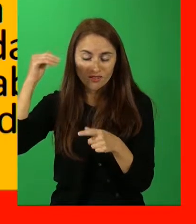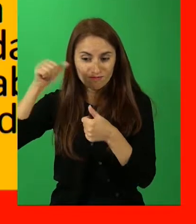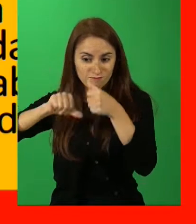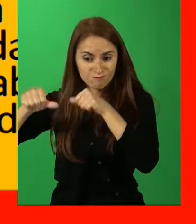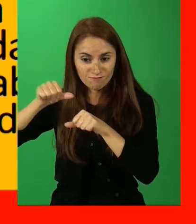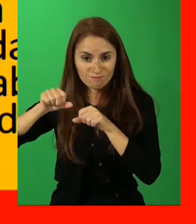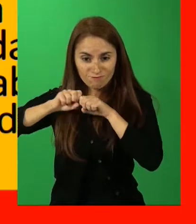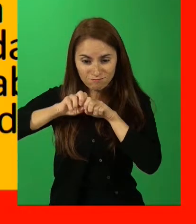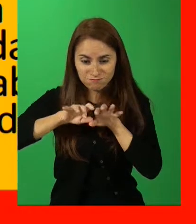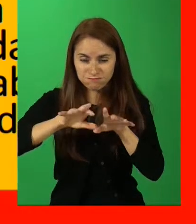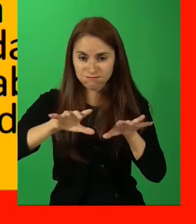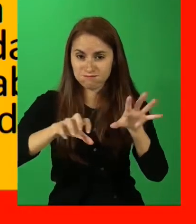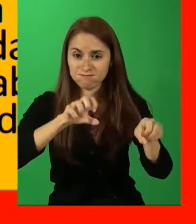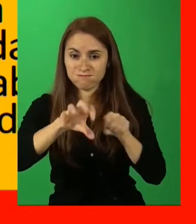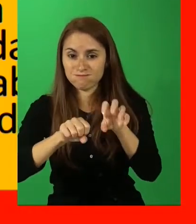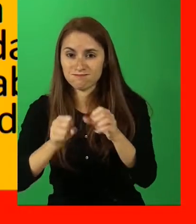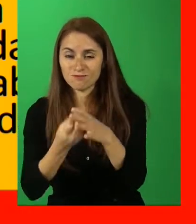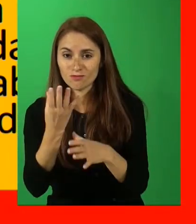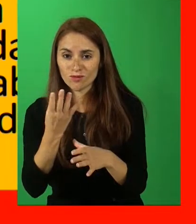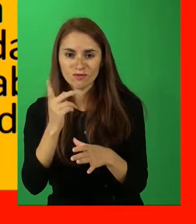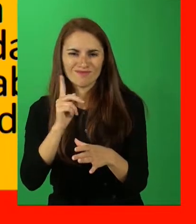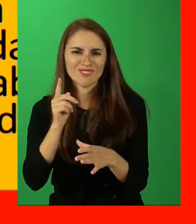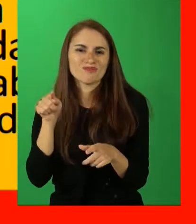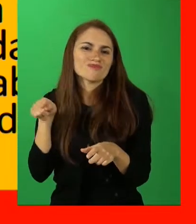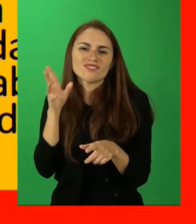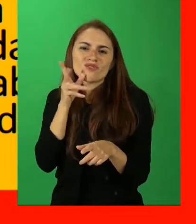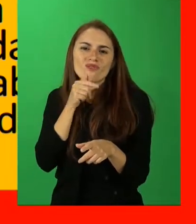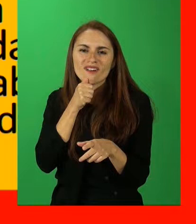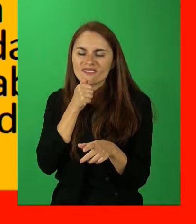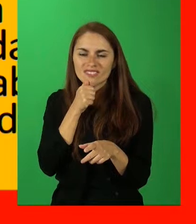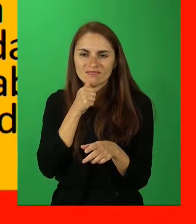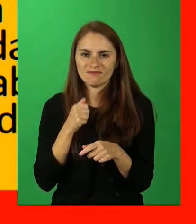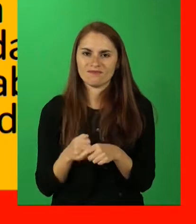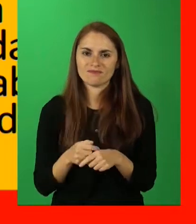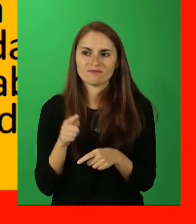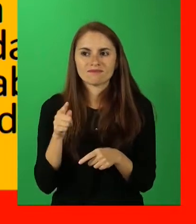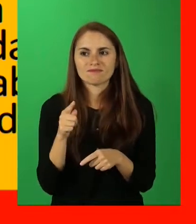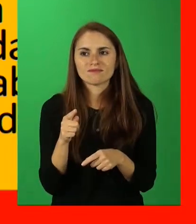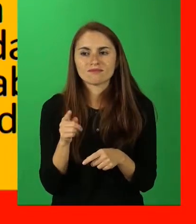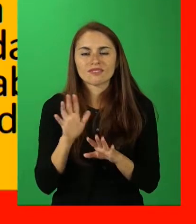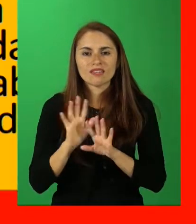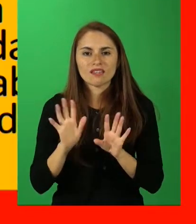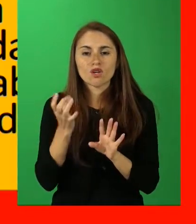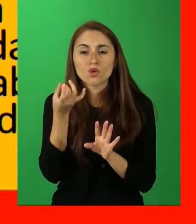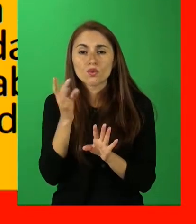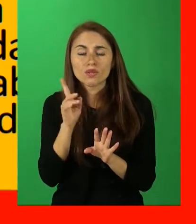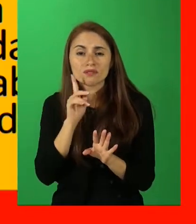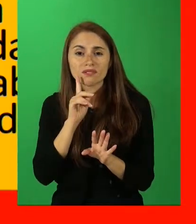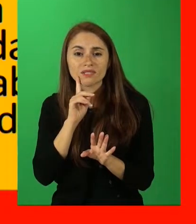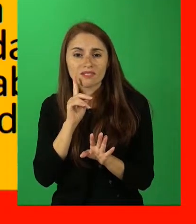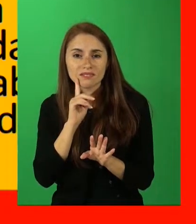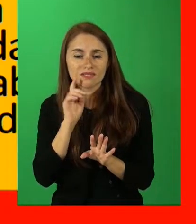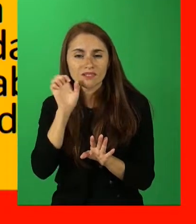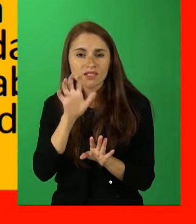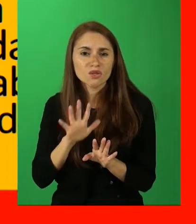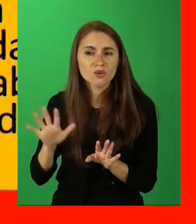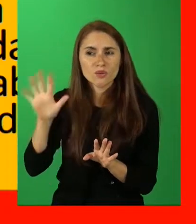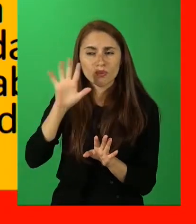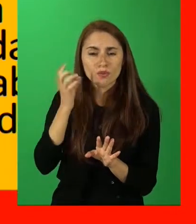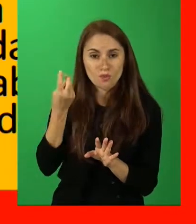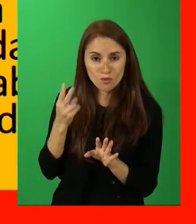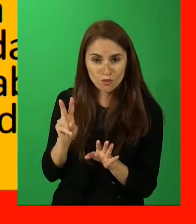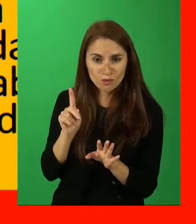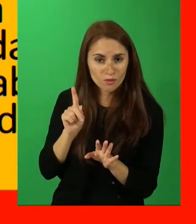permite la expansión europea, que no la tenían. Saquémonos esa idea de la cabeza, que el único conocimiento válido es el de los europeos.